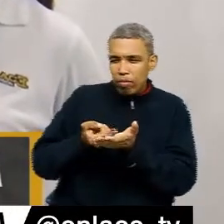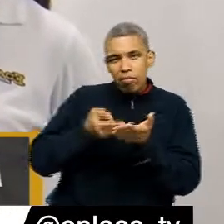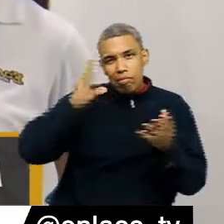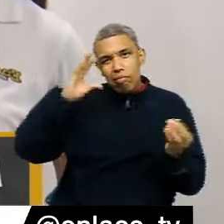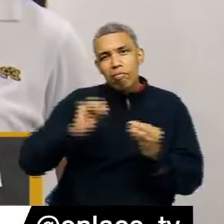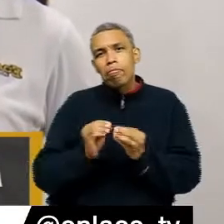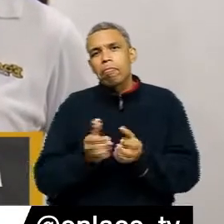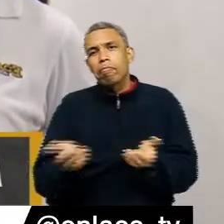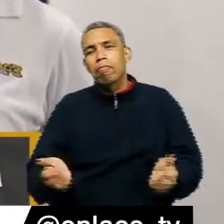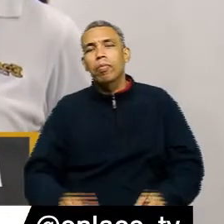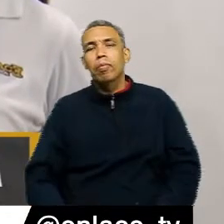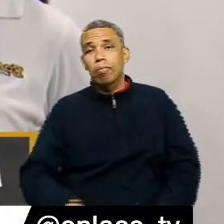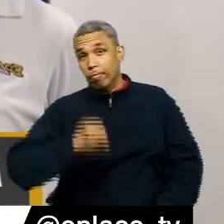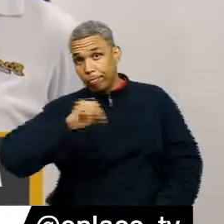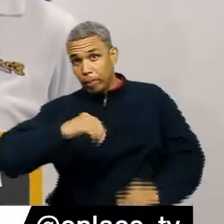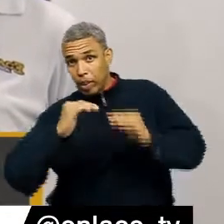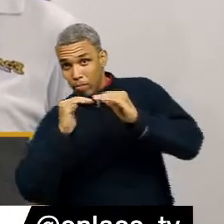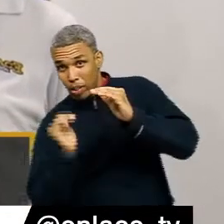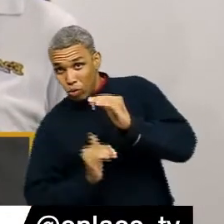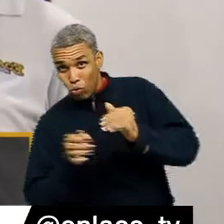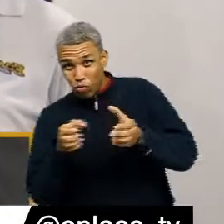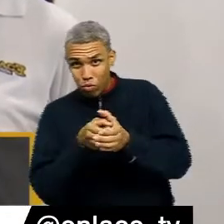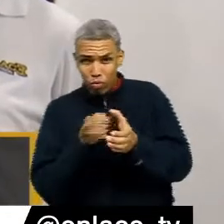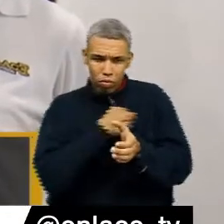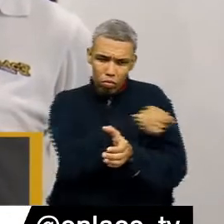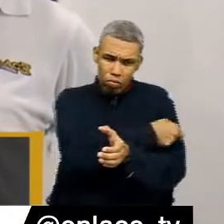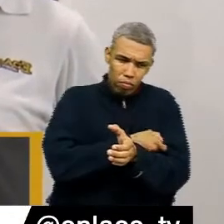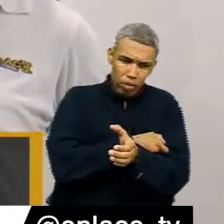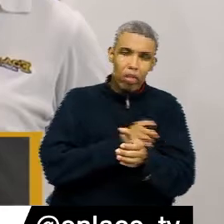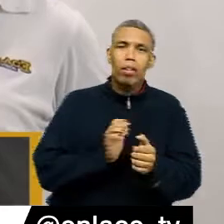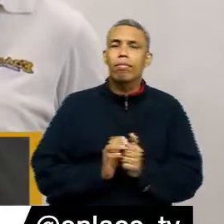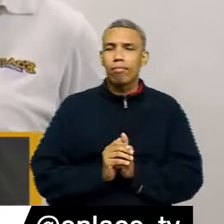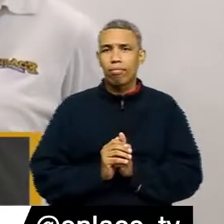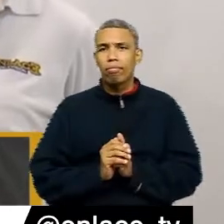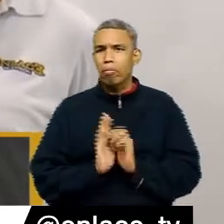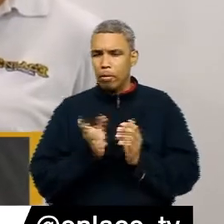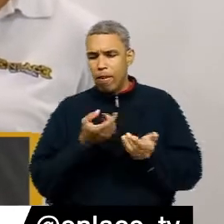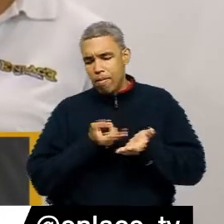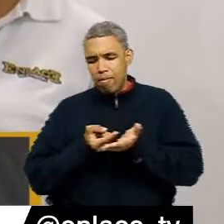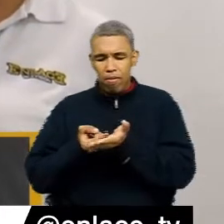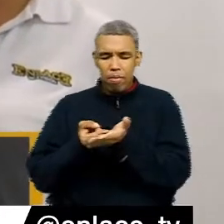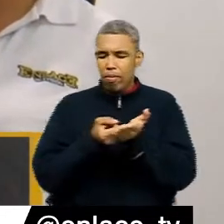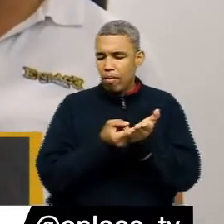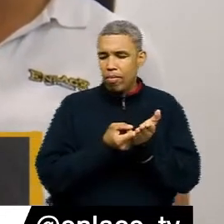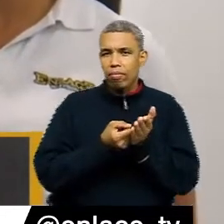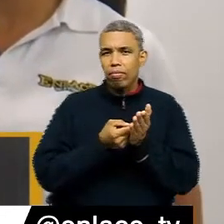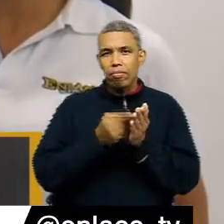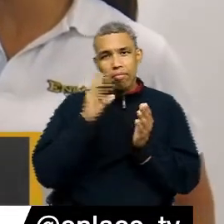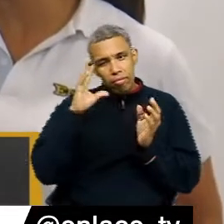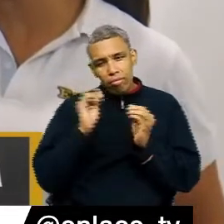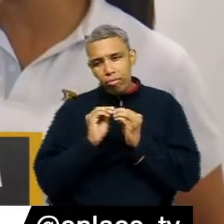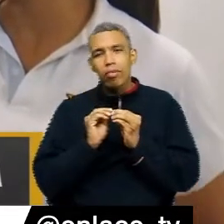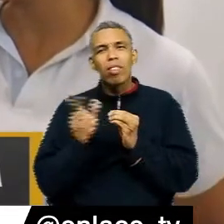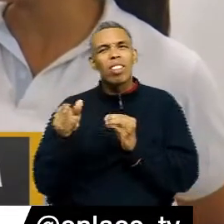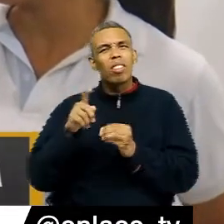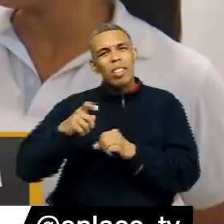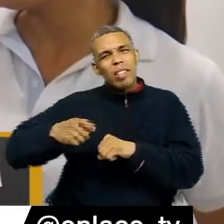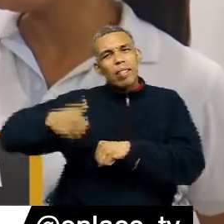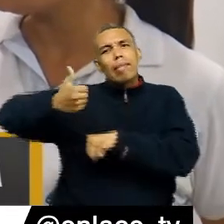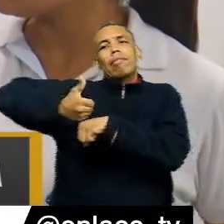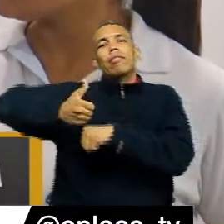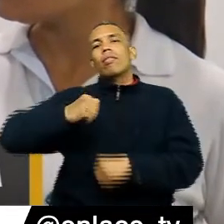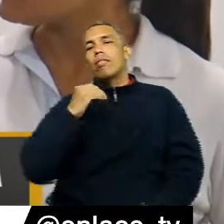el subcomité de atención y asistencia que lo preside la Oficina de Desarrollo bajo la cabeza de la doctora Jenny. Un